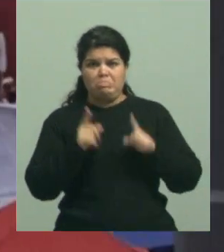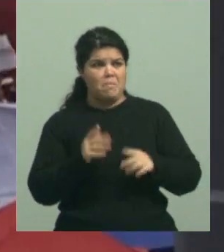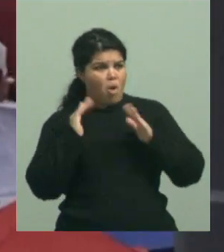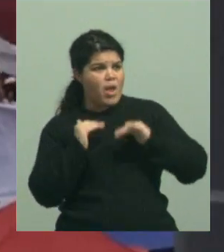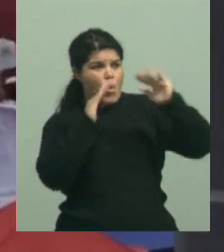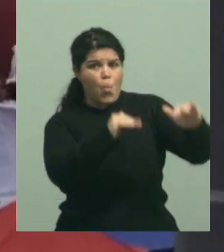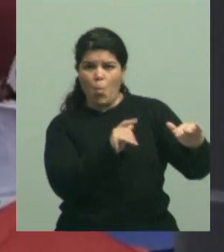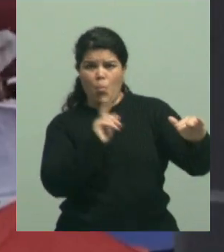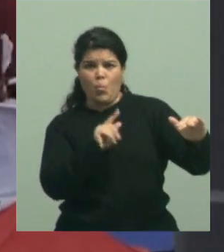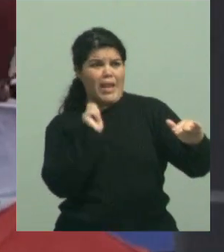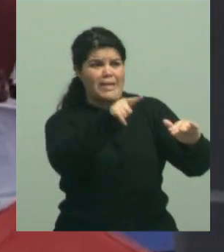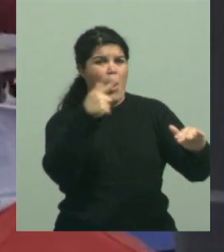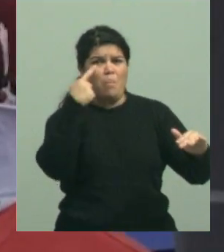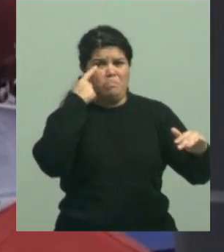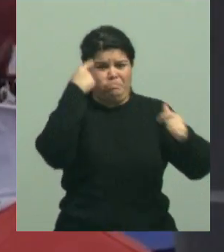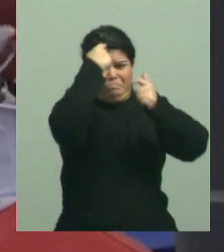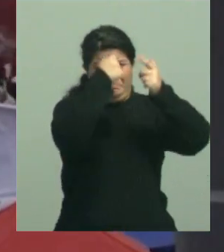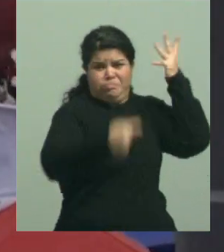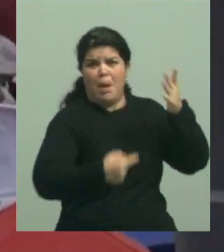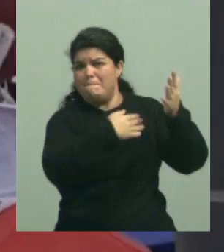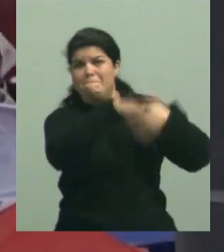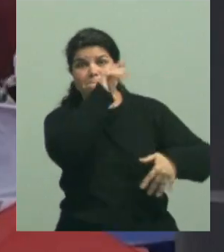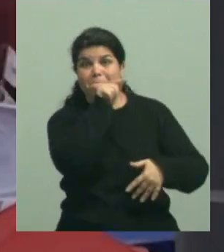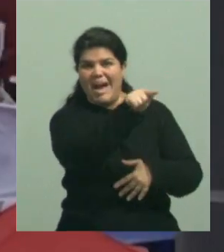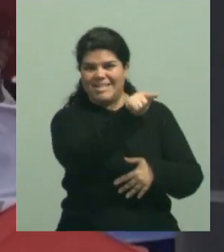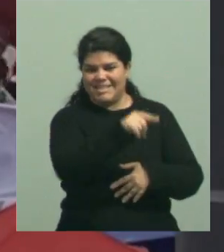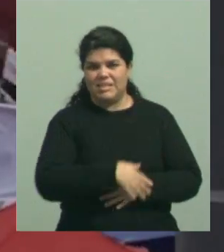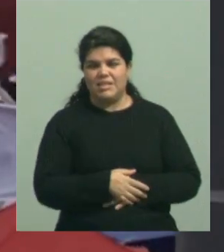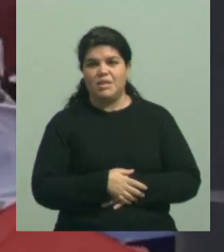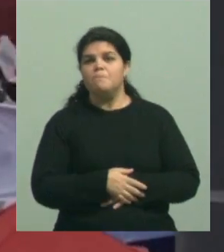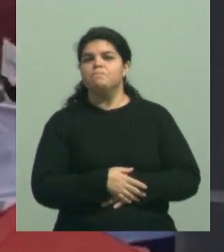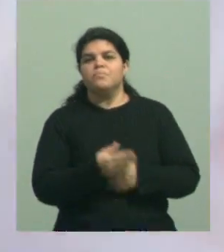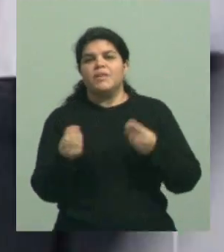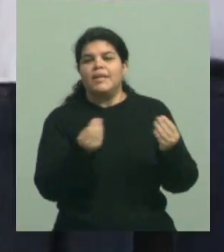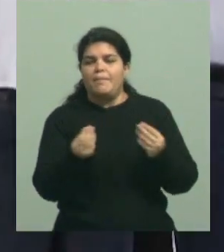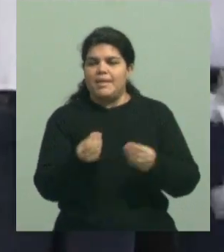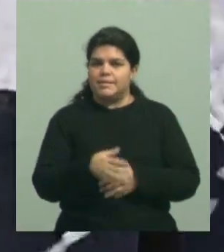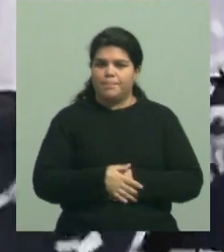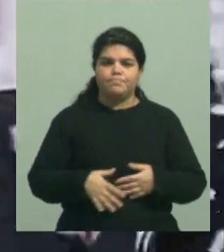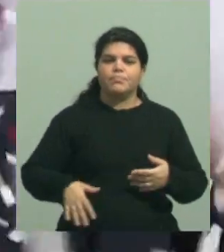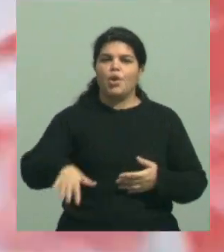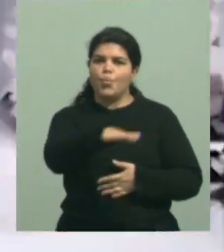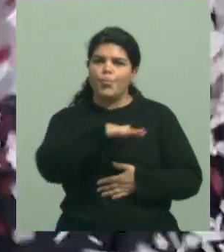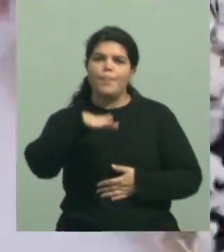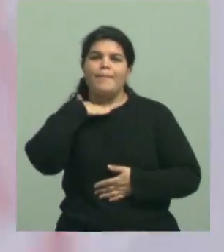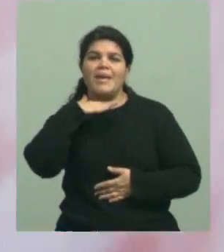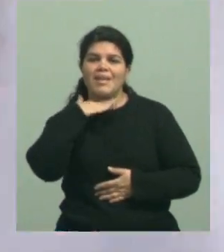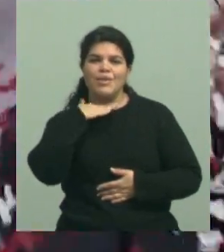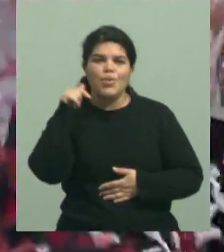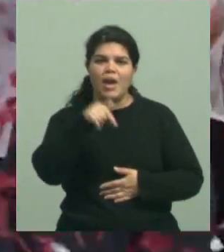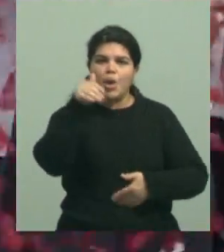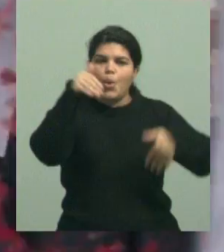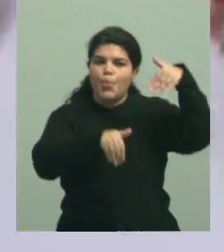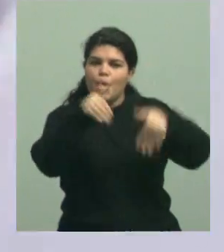pero también entendiendo que en México yo creo que va a ser muy importante el voto femenino. Se va a sentir un poco más